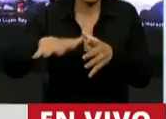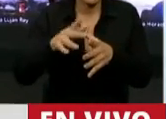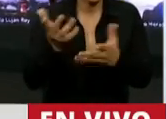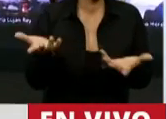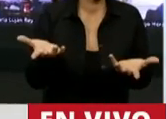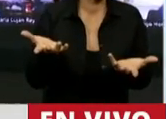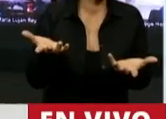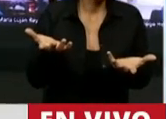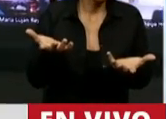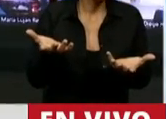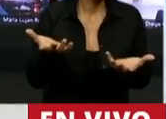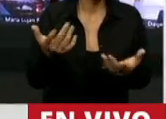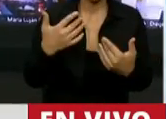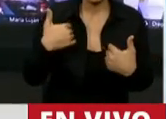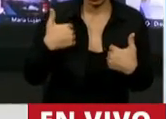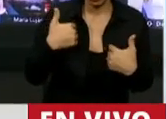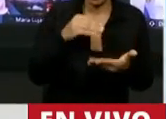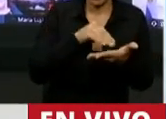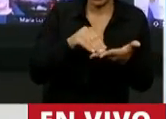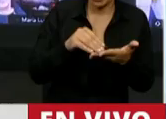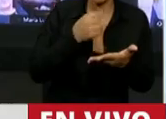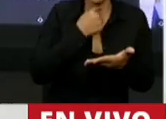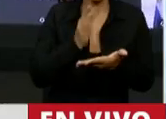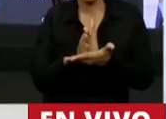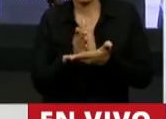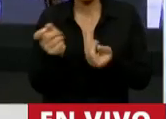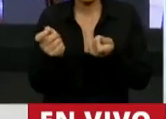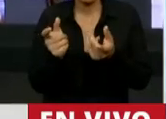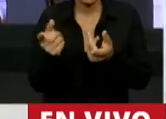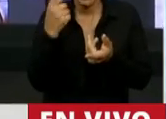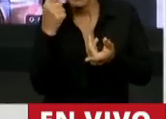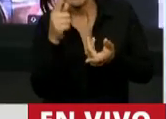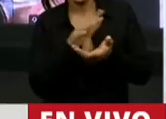Y mi lugar de diputado, de tratar de mediar y que se encuentre un punto